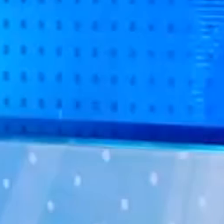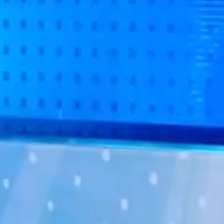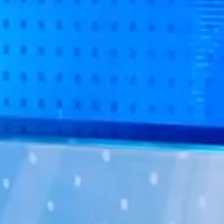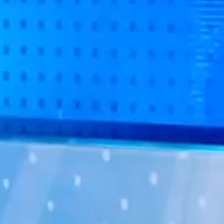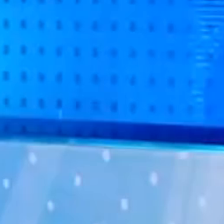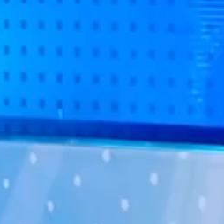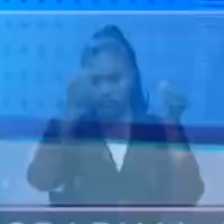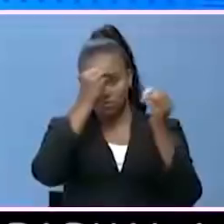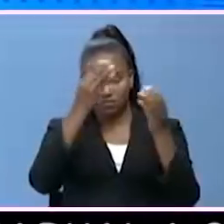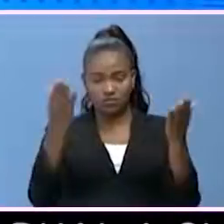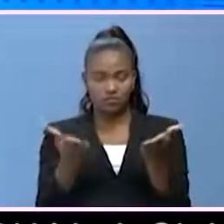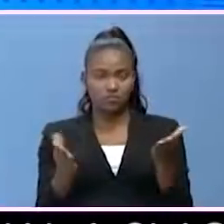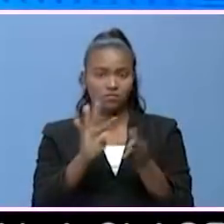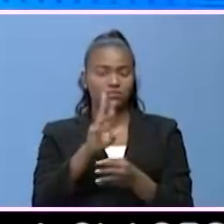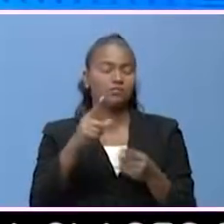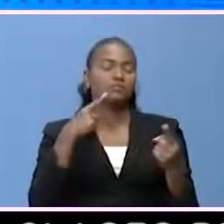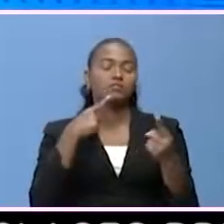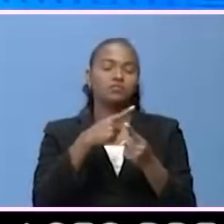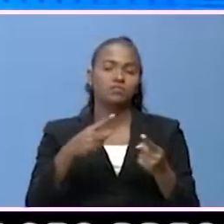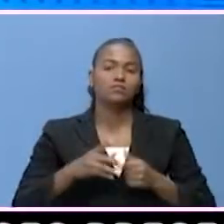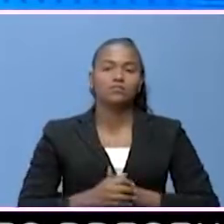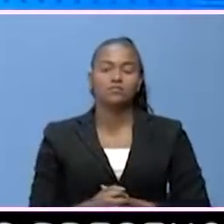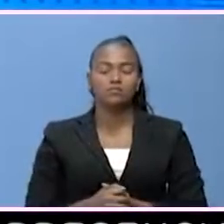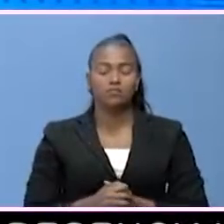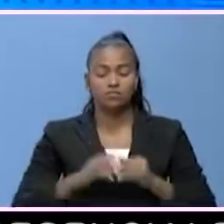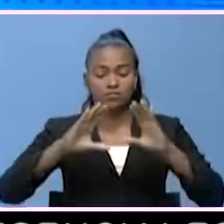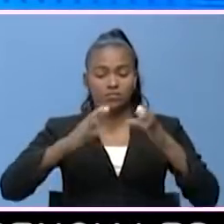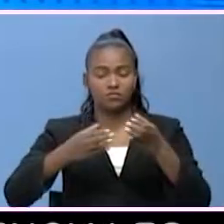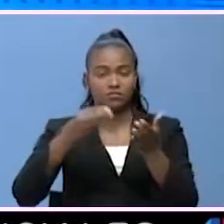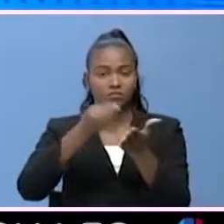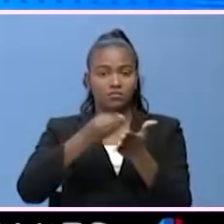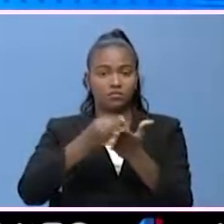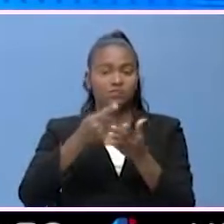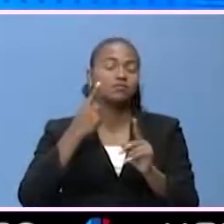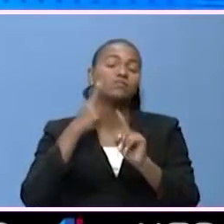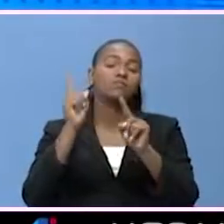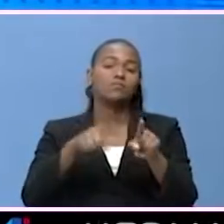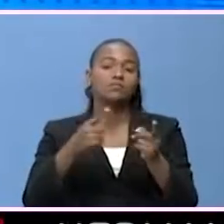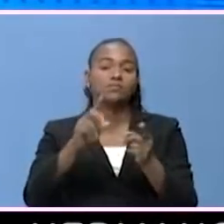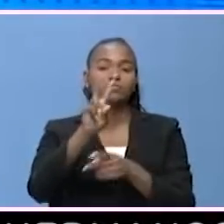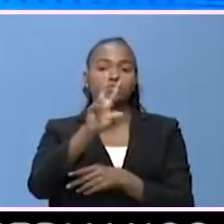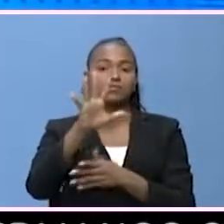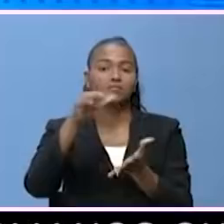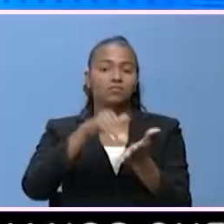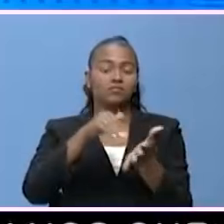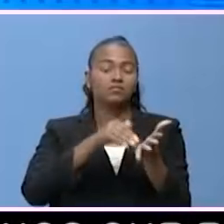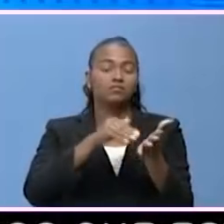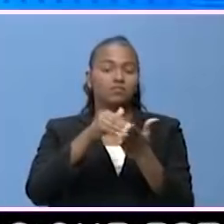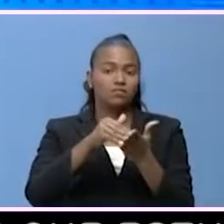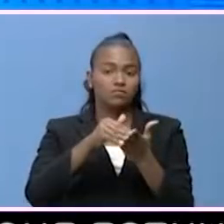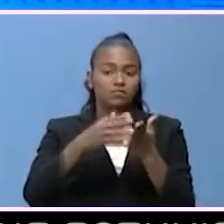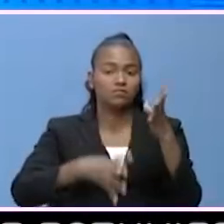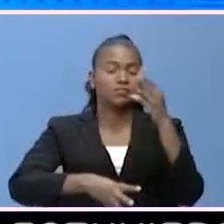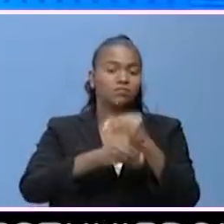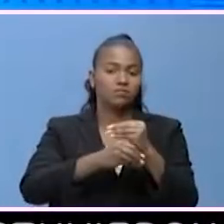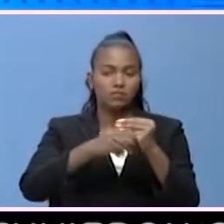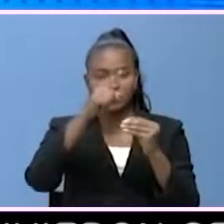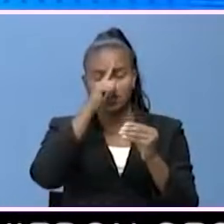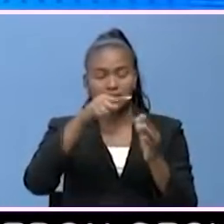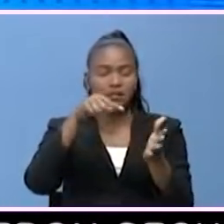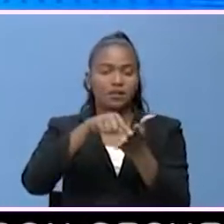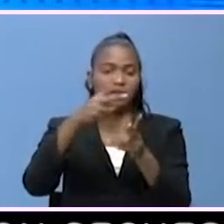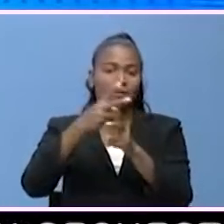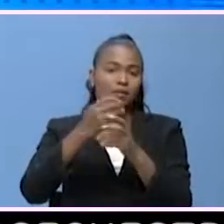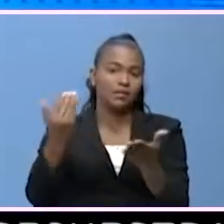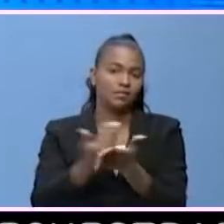Estamos de vuelta con las informaciones aquí en 4RD Noticias. La Junta Monetaria autorizó $25 mil millones adicionales para